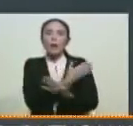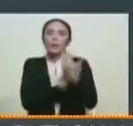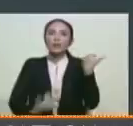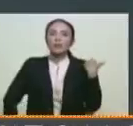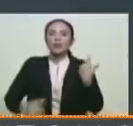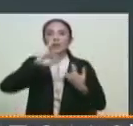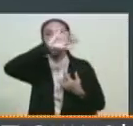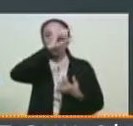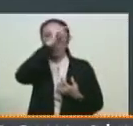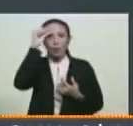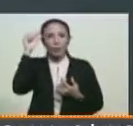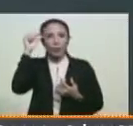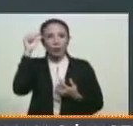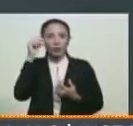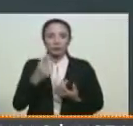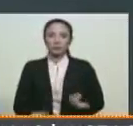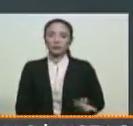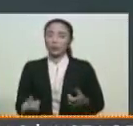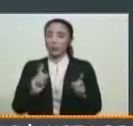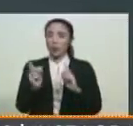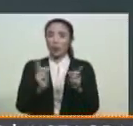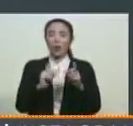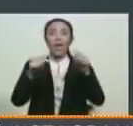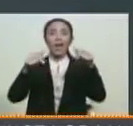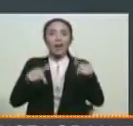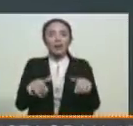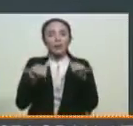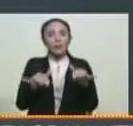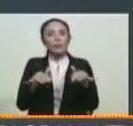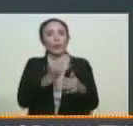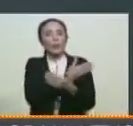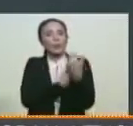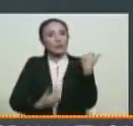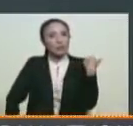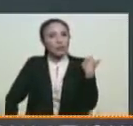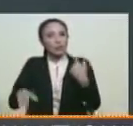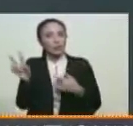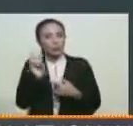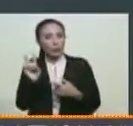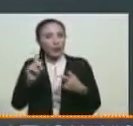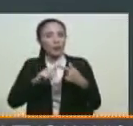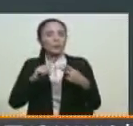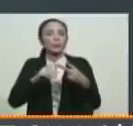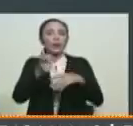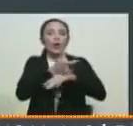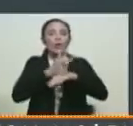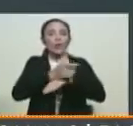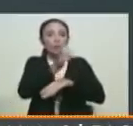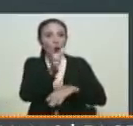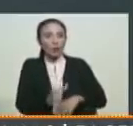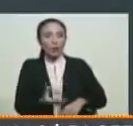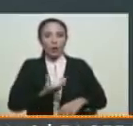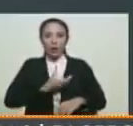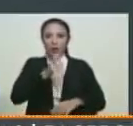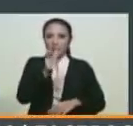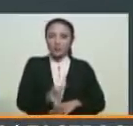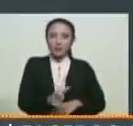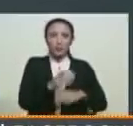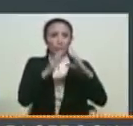en Venezuela? No. Al presidente de la República, a los gobernadores, gobernadoras, alcaldes,